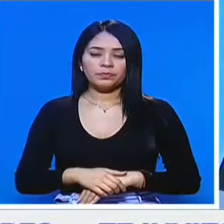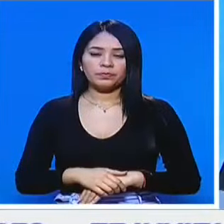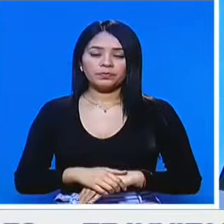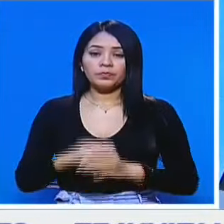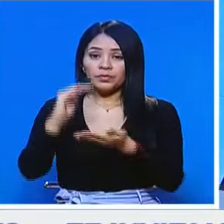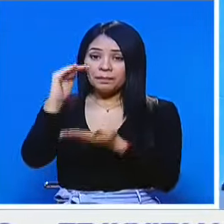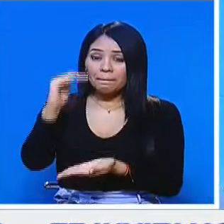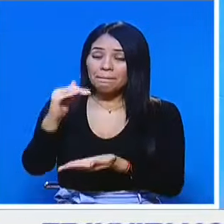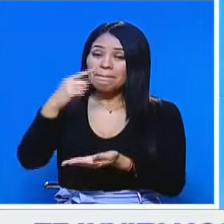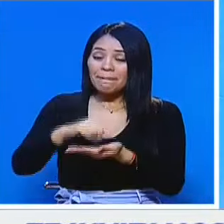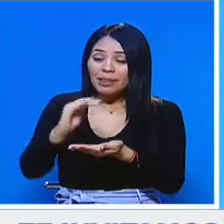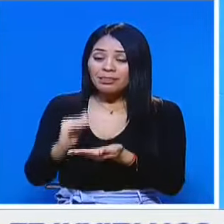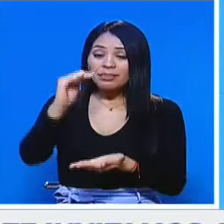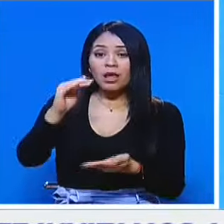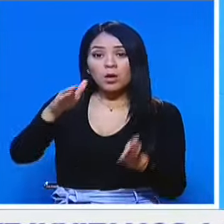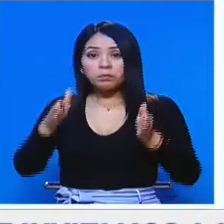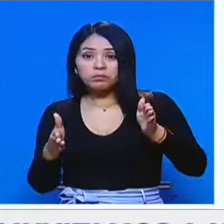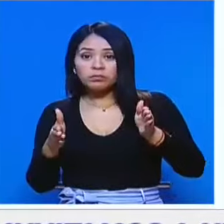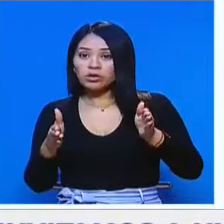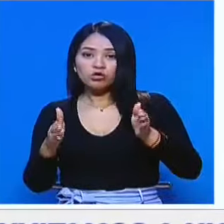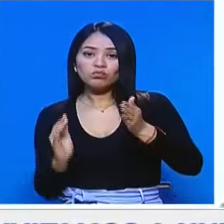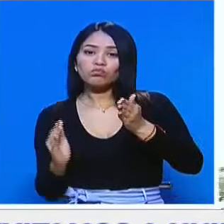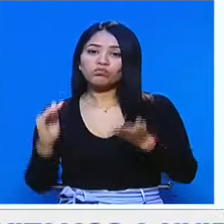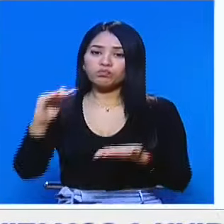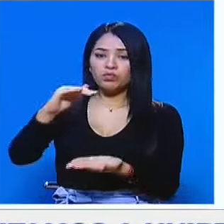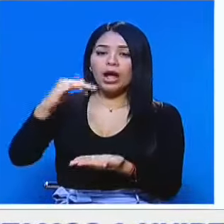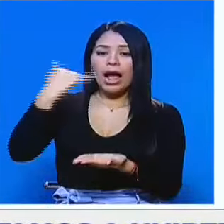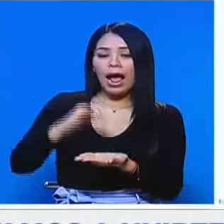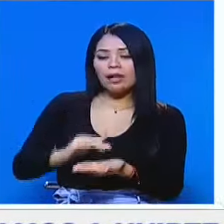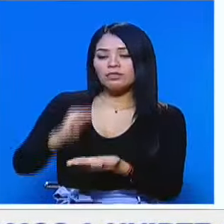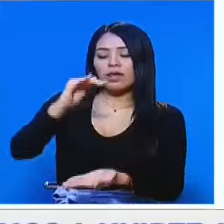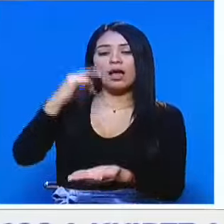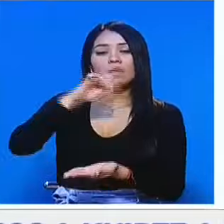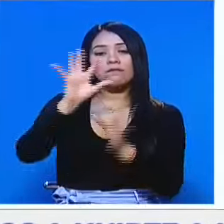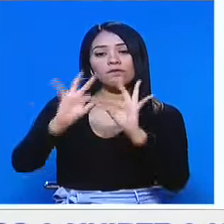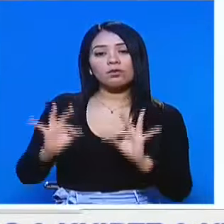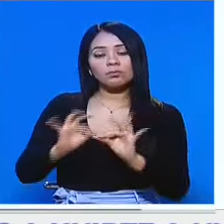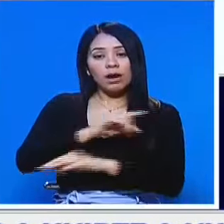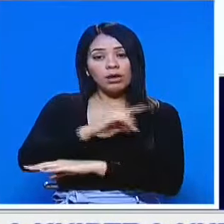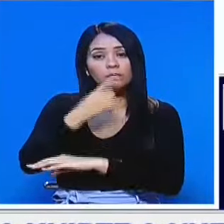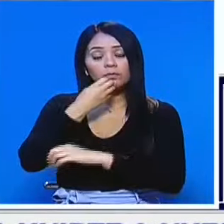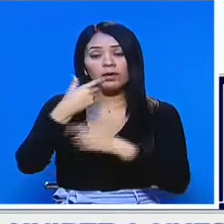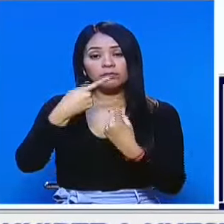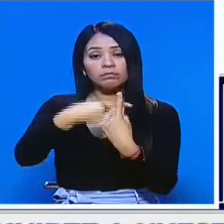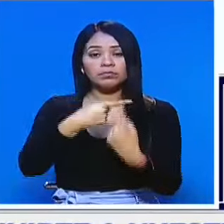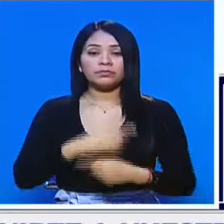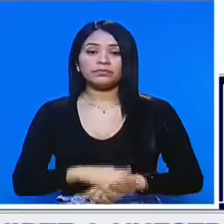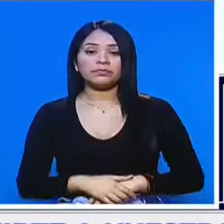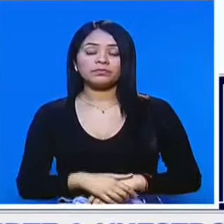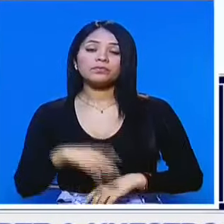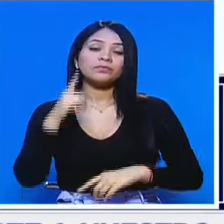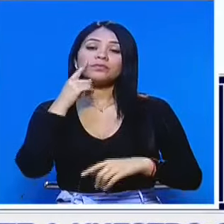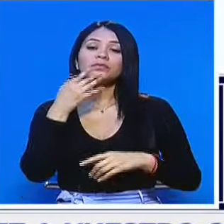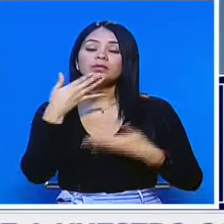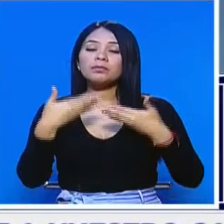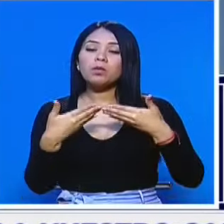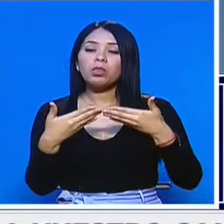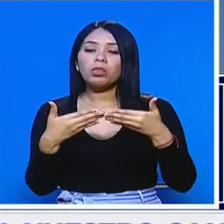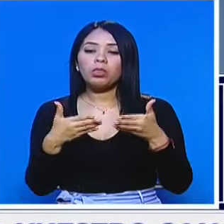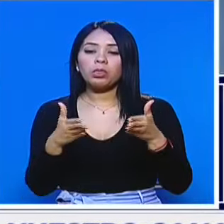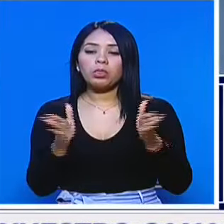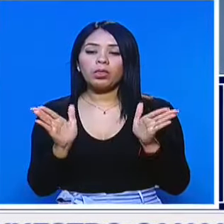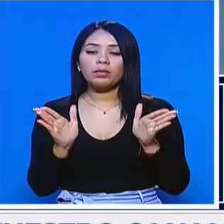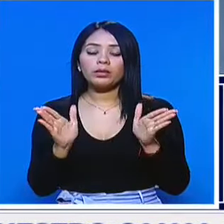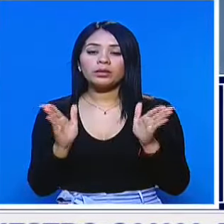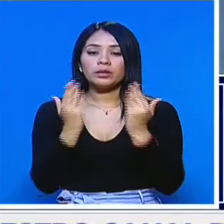vertical. La bombona no puede estar acostada. Una vez que se detecte una fuga, lo primero que debe hacer es abrir ventanas y puertas para evitar la acumulación